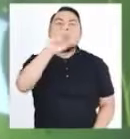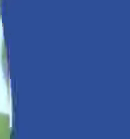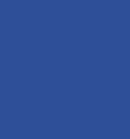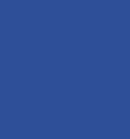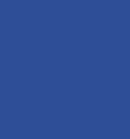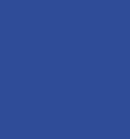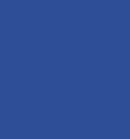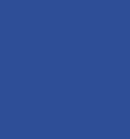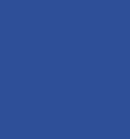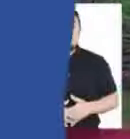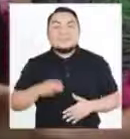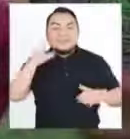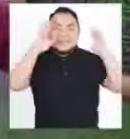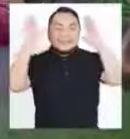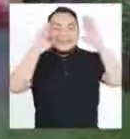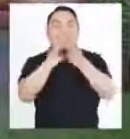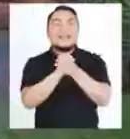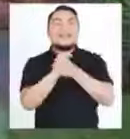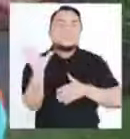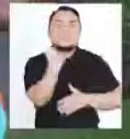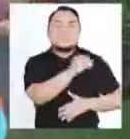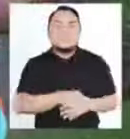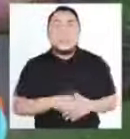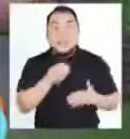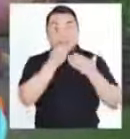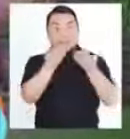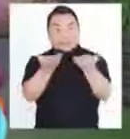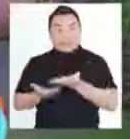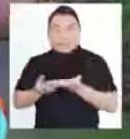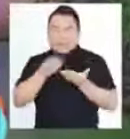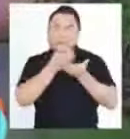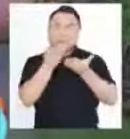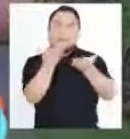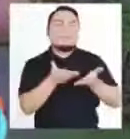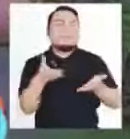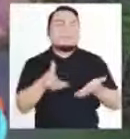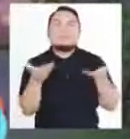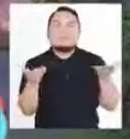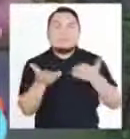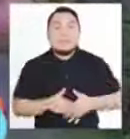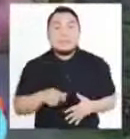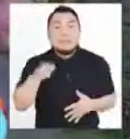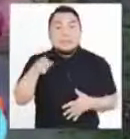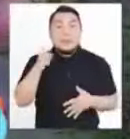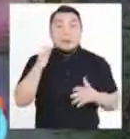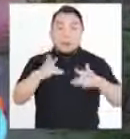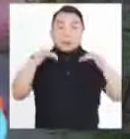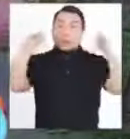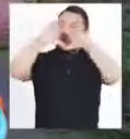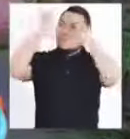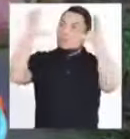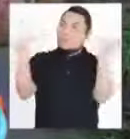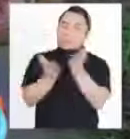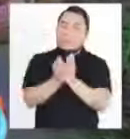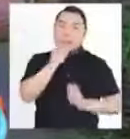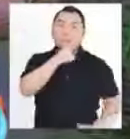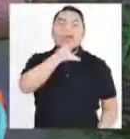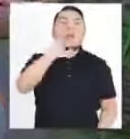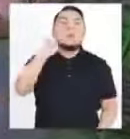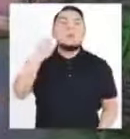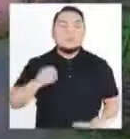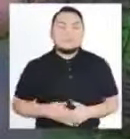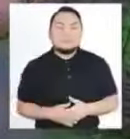Decau. Hola amigas y amigos, bienvenidas y bienvenidos a el mágico mundo